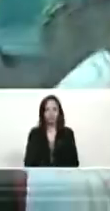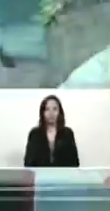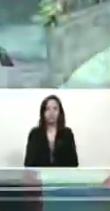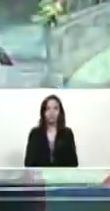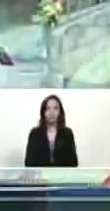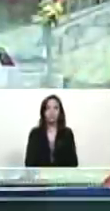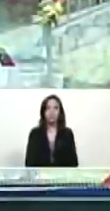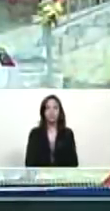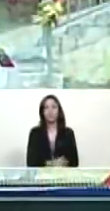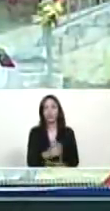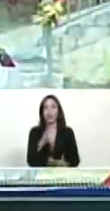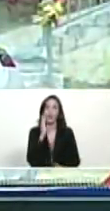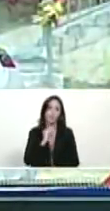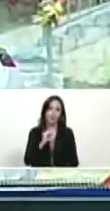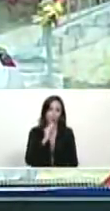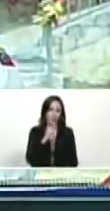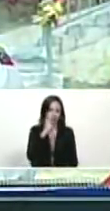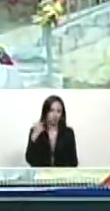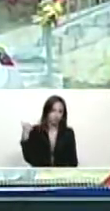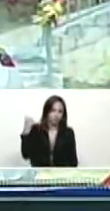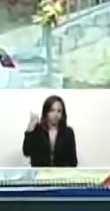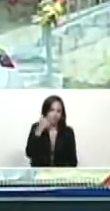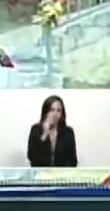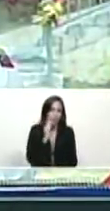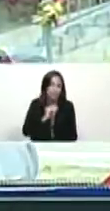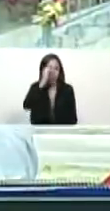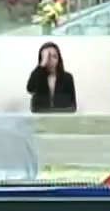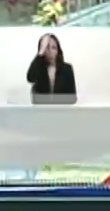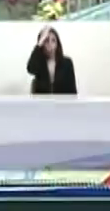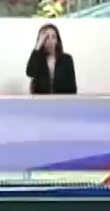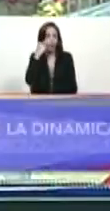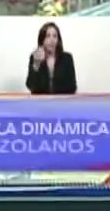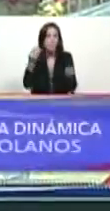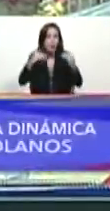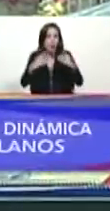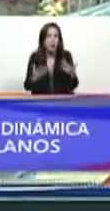Ahora con más experiencia. Ahora con más unión.